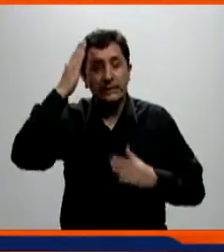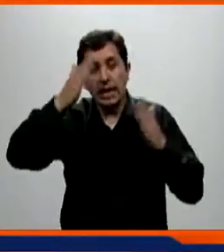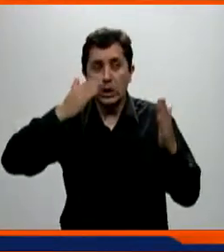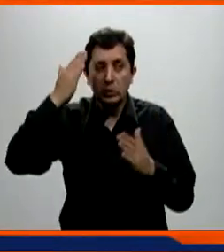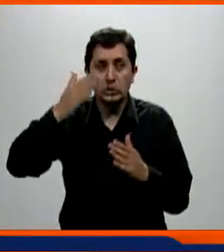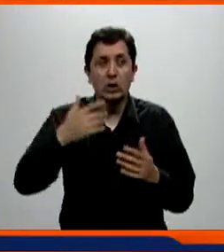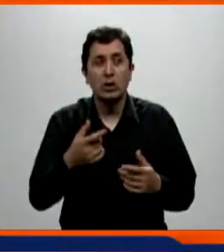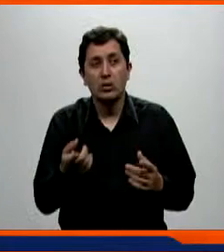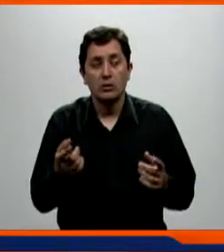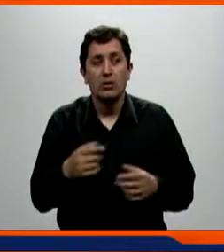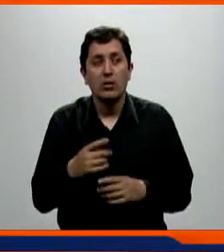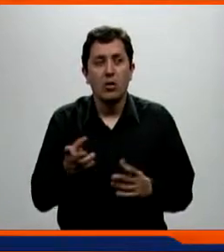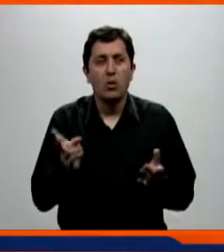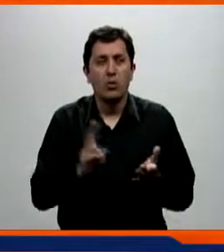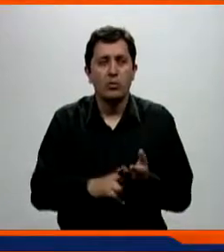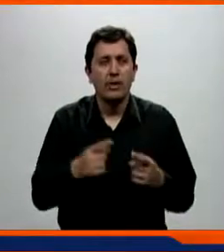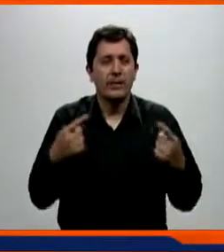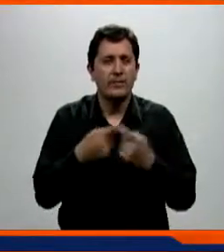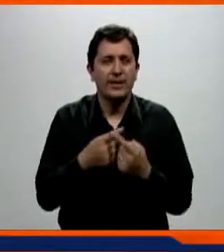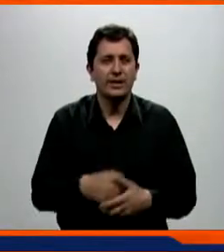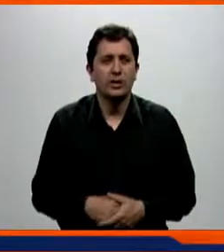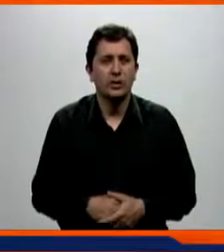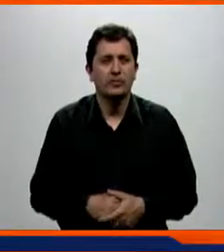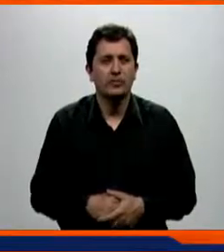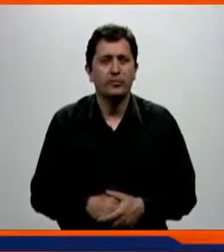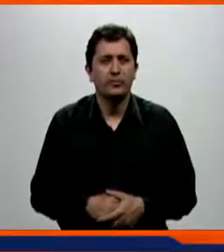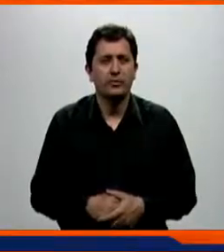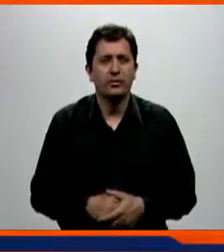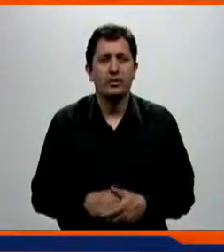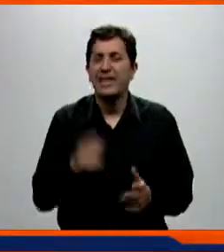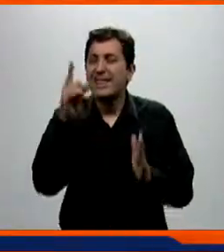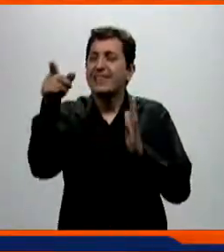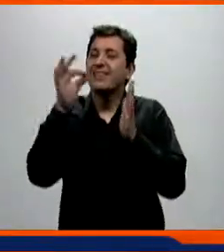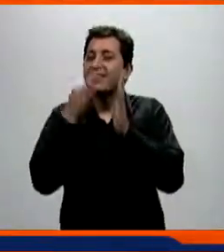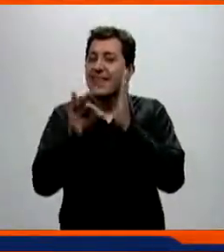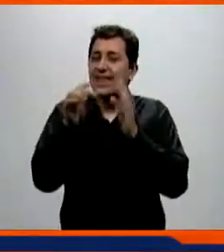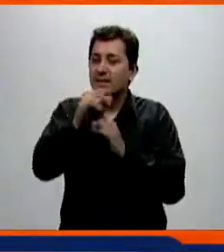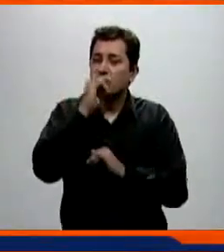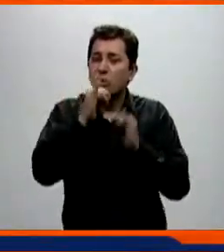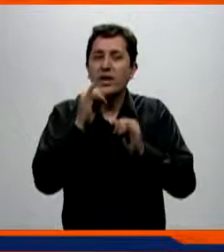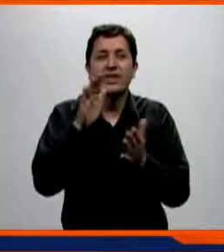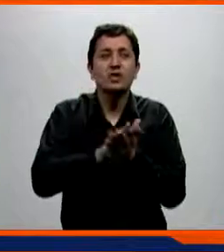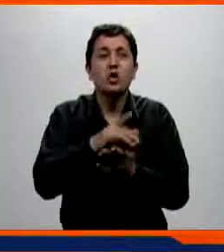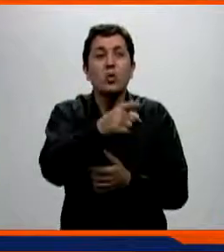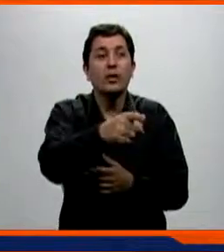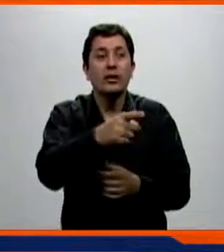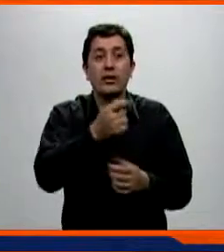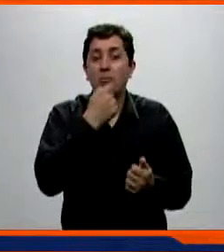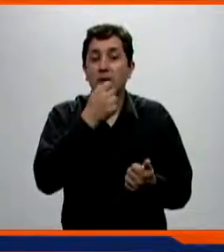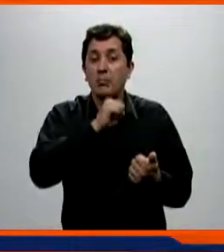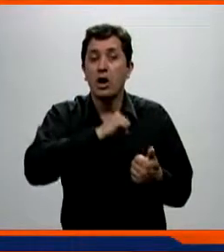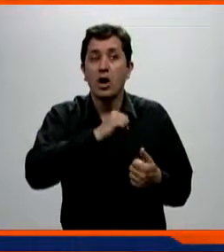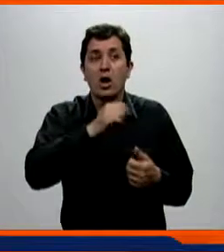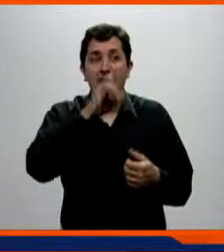a ponerse en el partido. Un detalle, Seba, así como vos decías, y coincido plenamente, que un gol